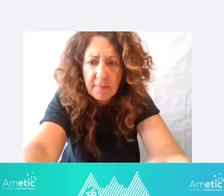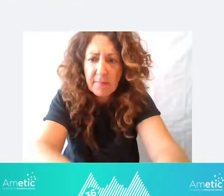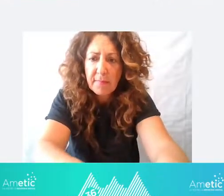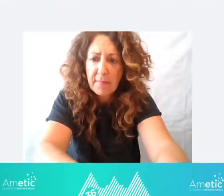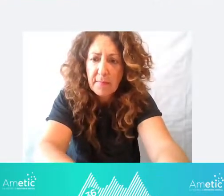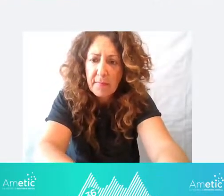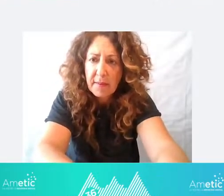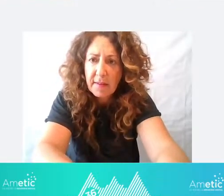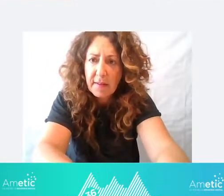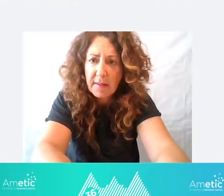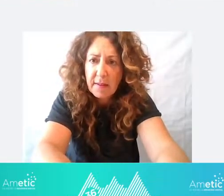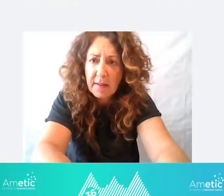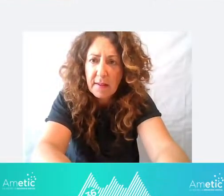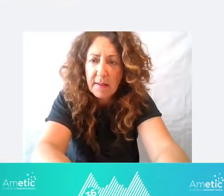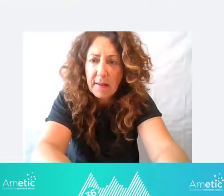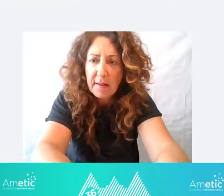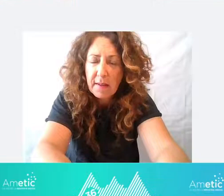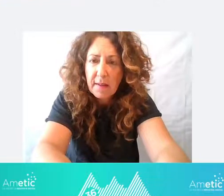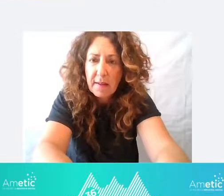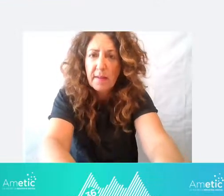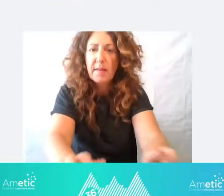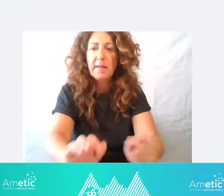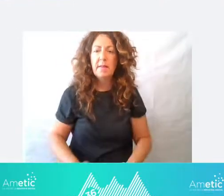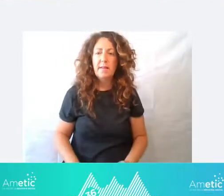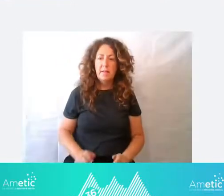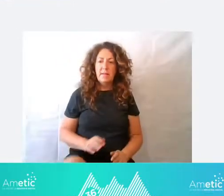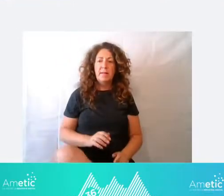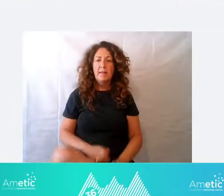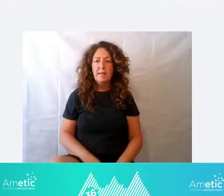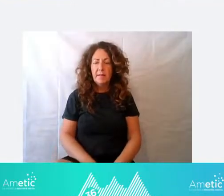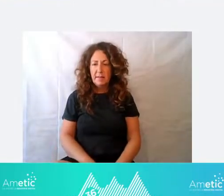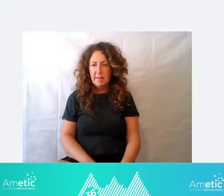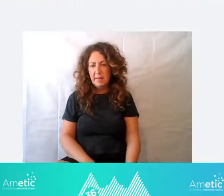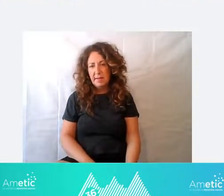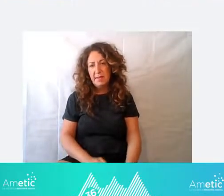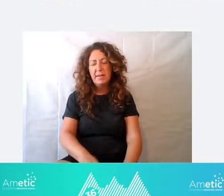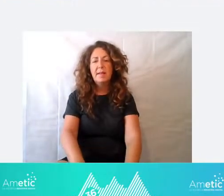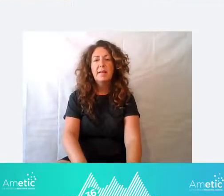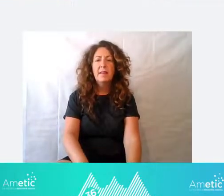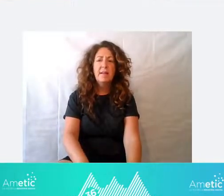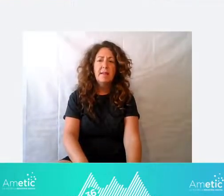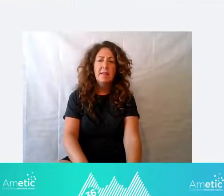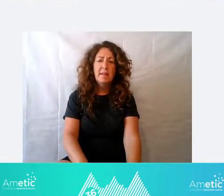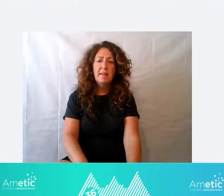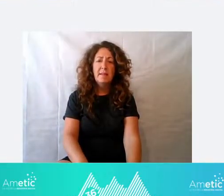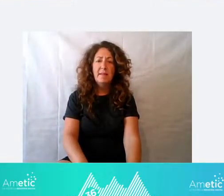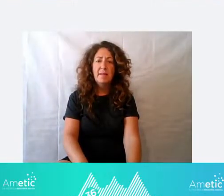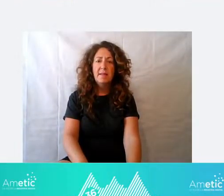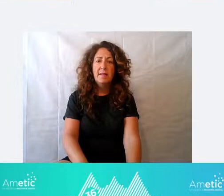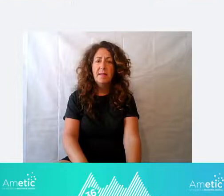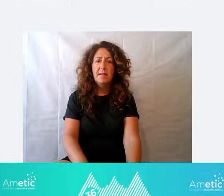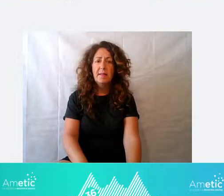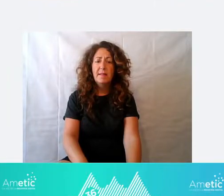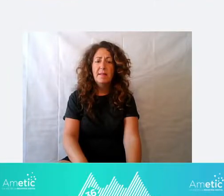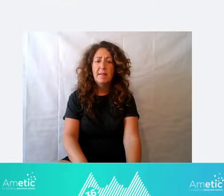de las universidades sin saber de estos temas en el ámbito de la ingeniería informática en el ámbito de las telecomunicaciones en el ámbito de la arquitectura en el ámbito de